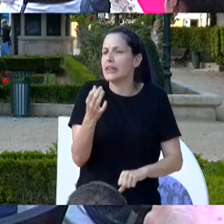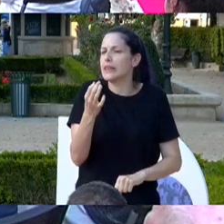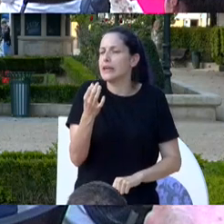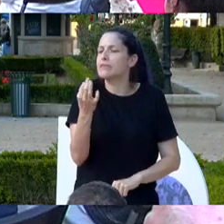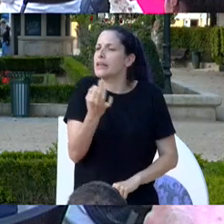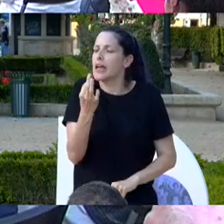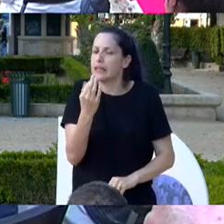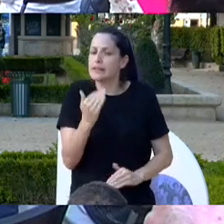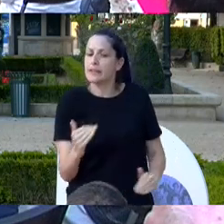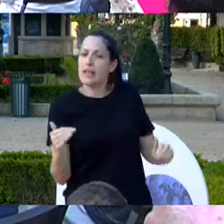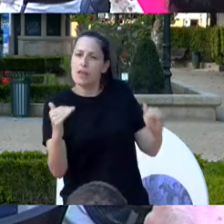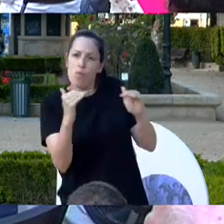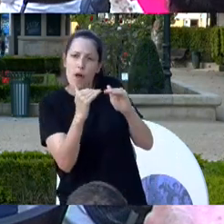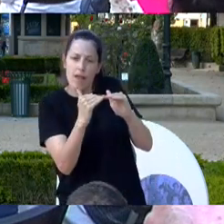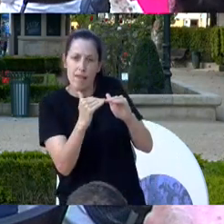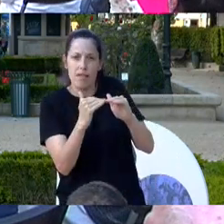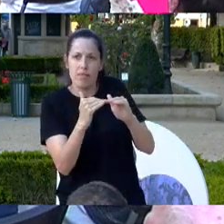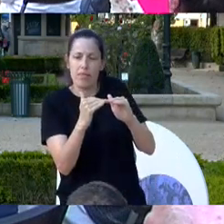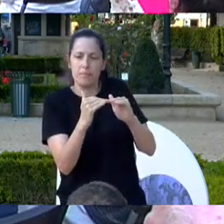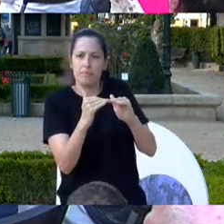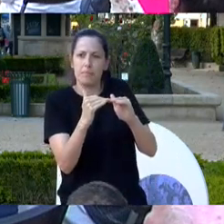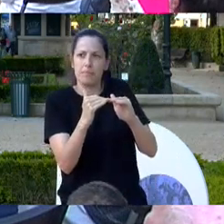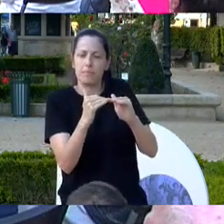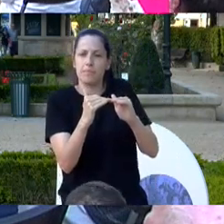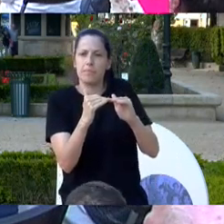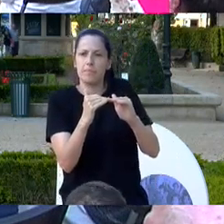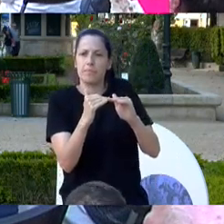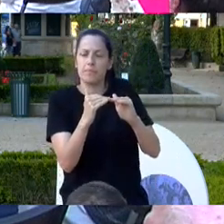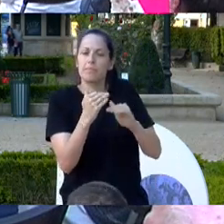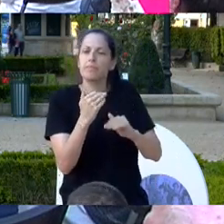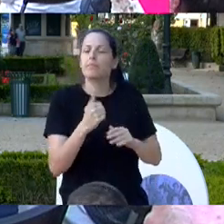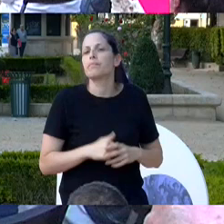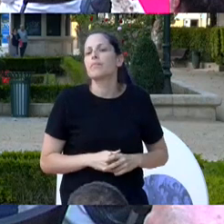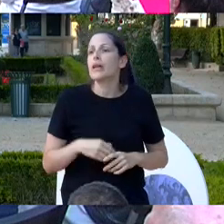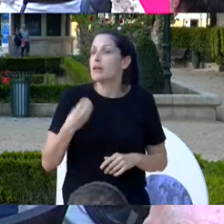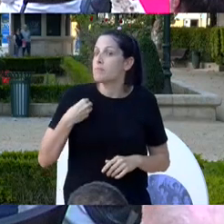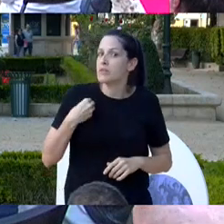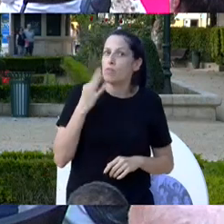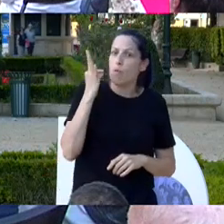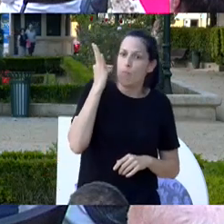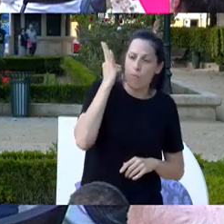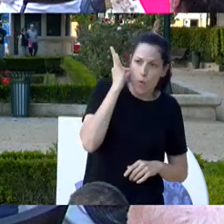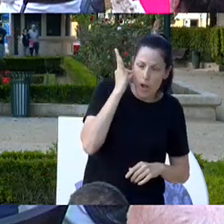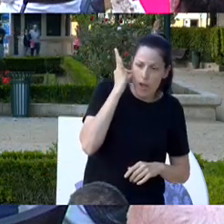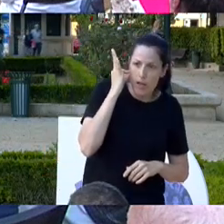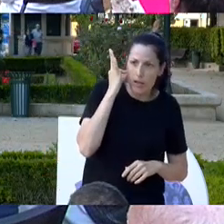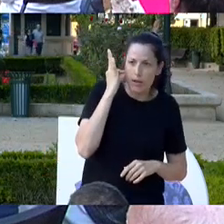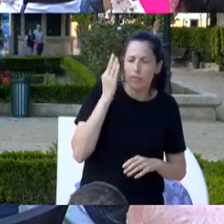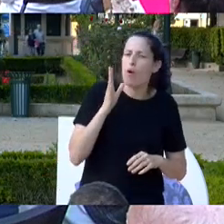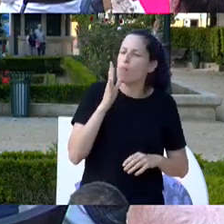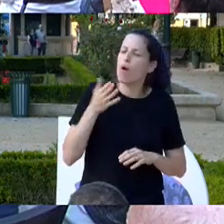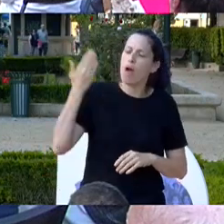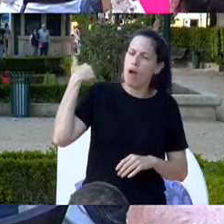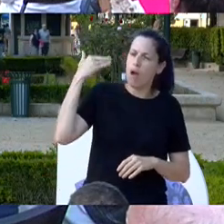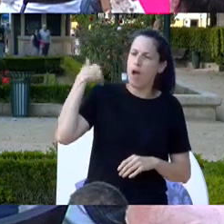de las mujeres, desde una premisa que es algo que comentabas ti antes, que decía que las mujeres, como éramos inferiores intelectual y